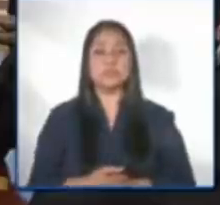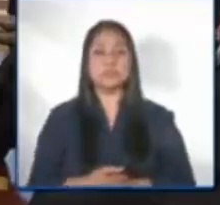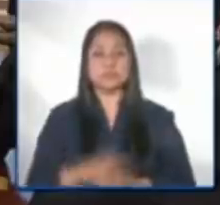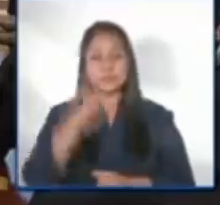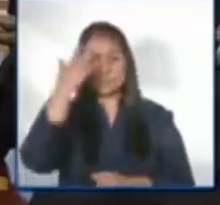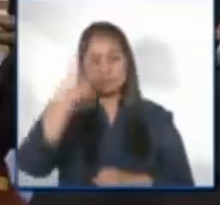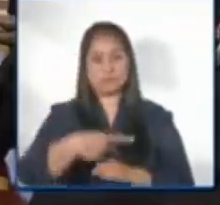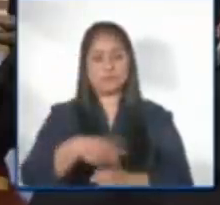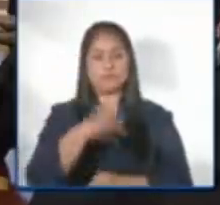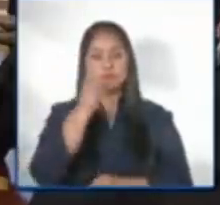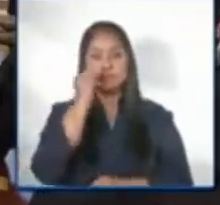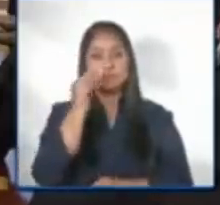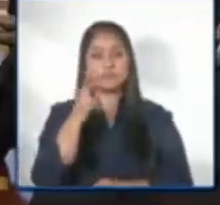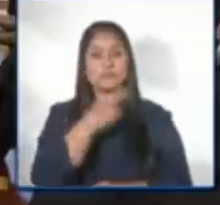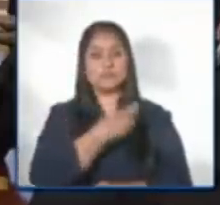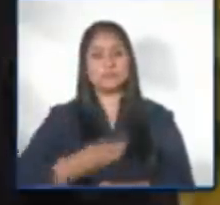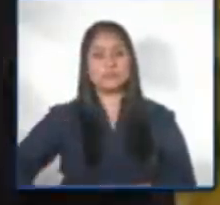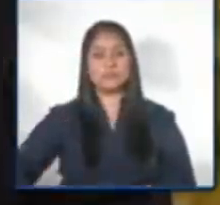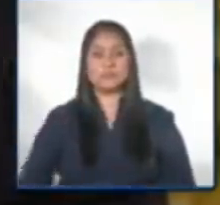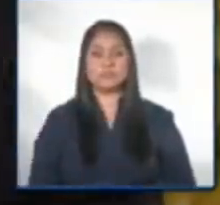Buenas tardes, señor presidente.